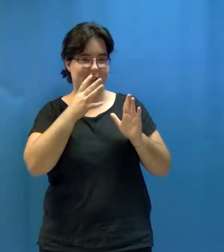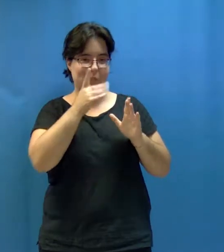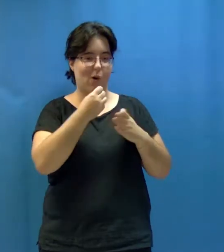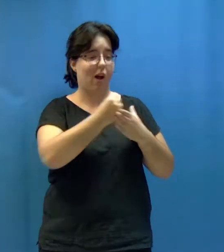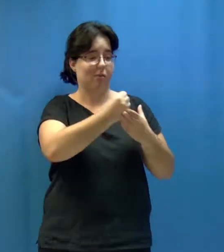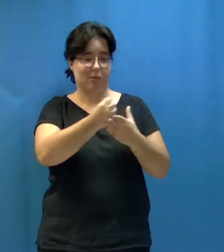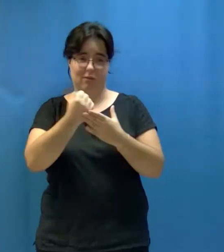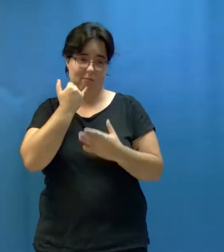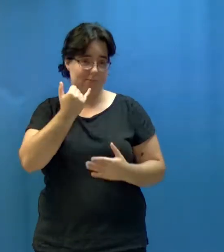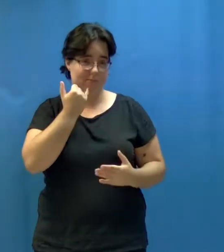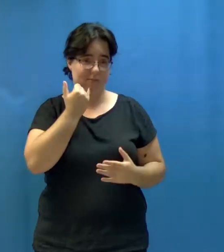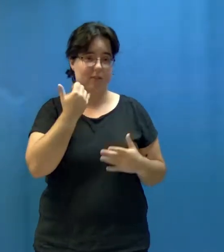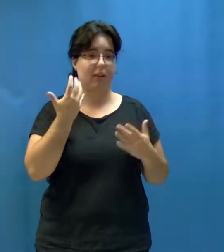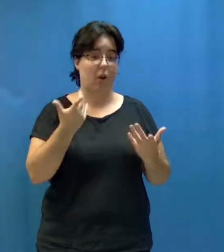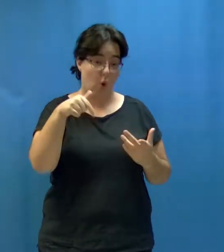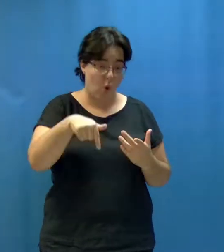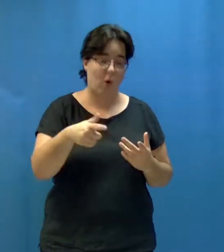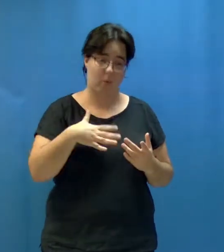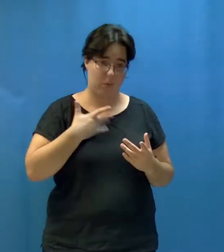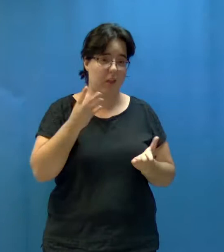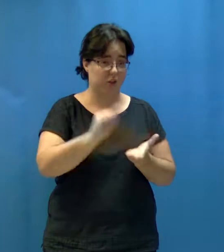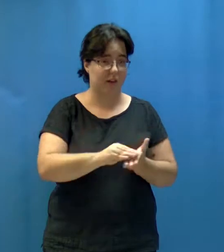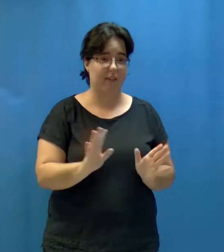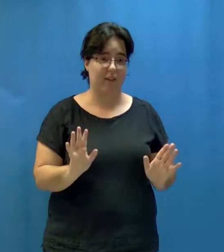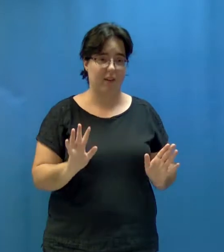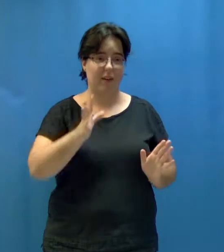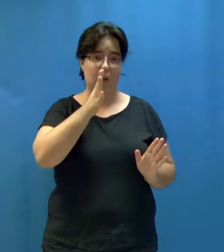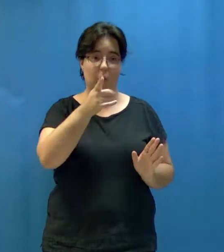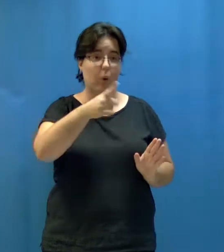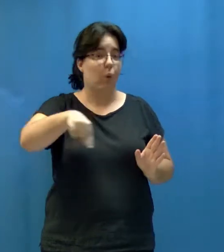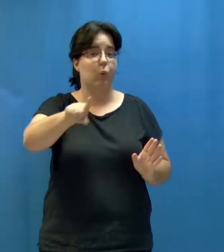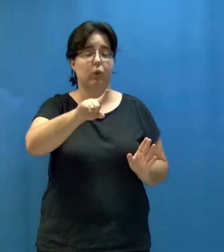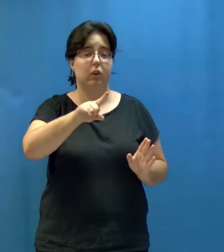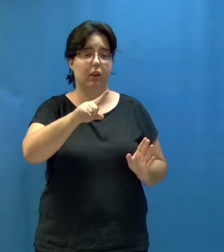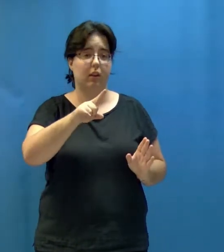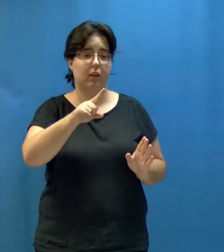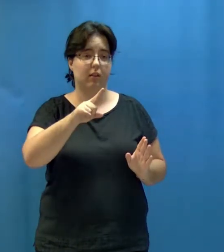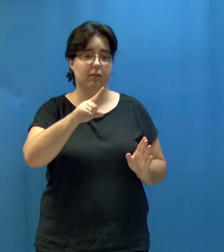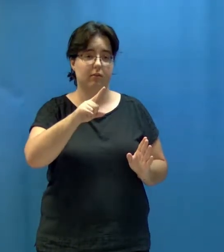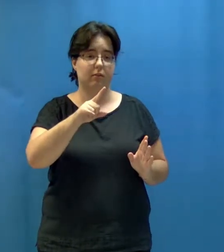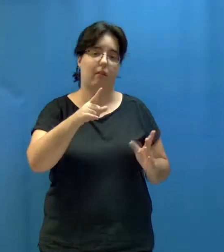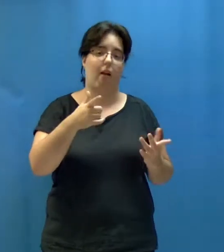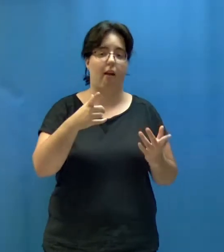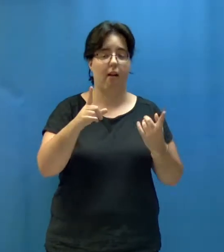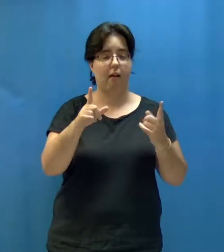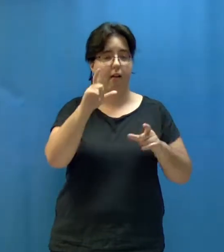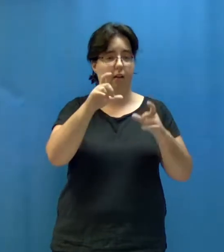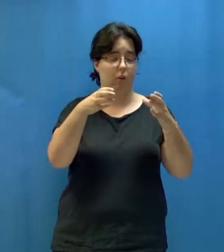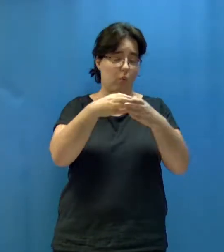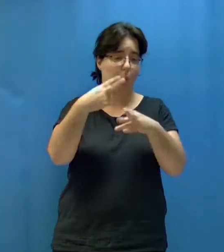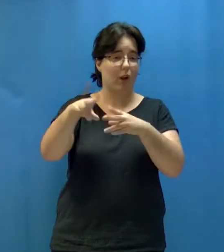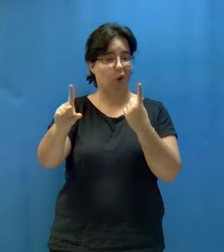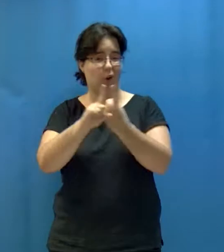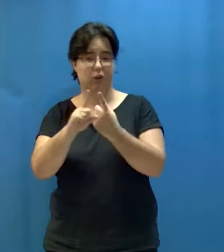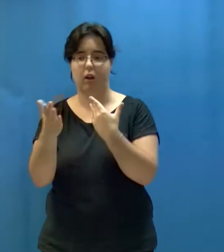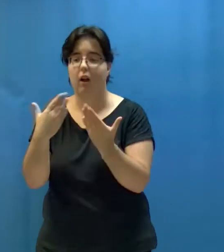suficientes. Hoy hubiera podido pasarles lo mismo, porque ustedes no se han dignado a hablar con la oposición, pero es que lo peor es que tampoco se